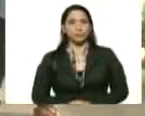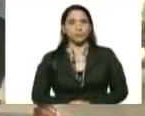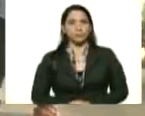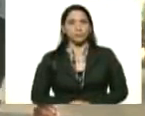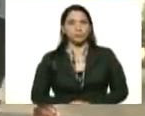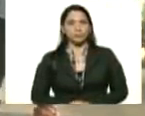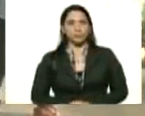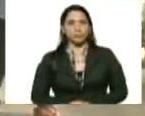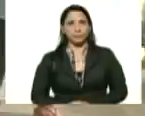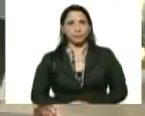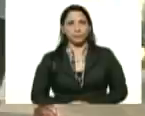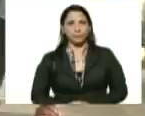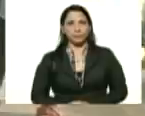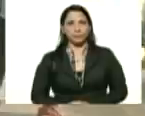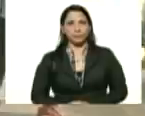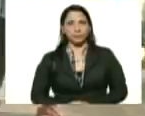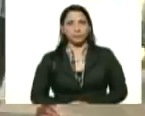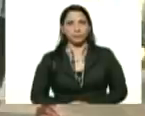Gracias.